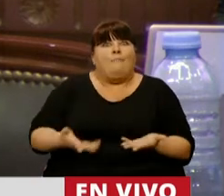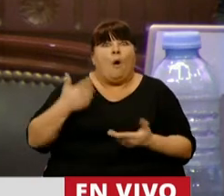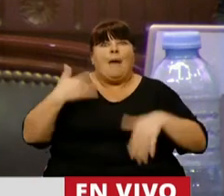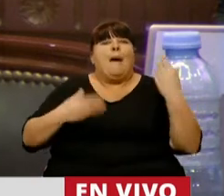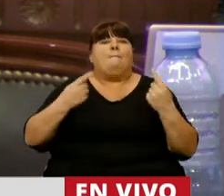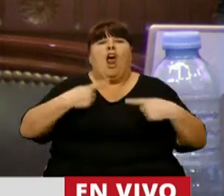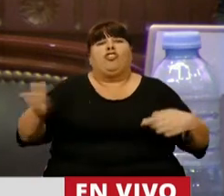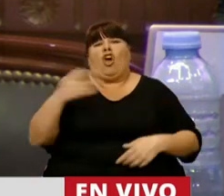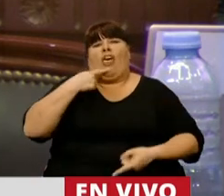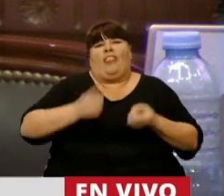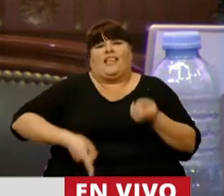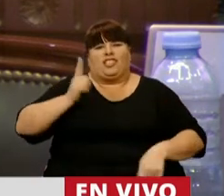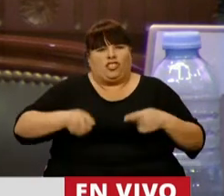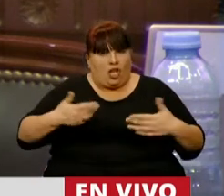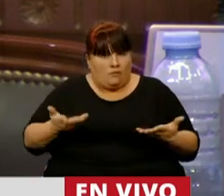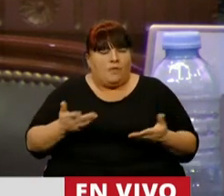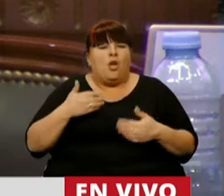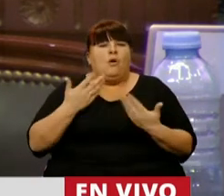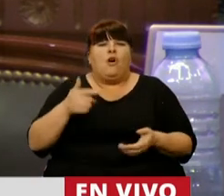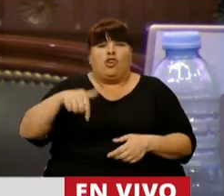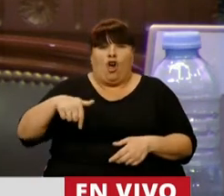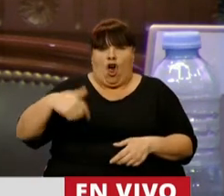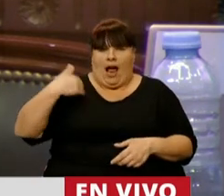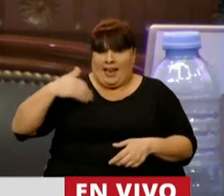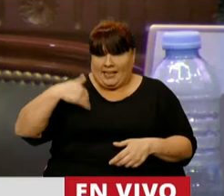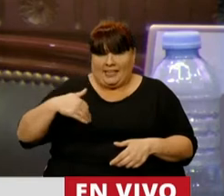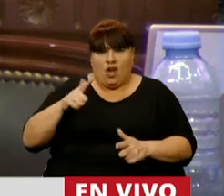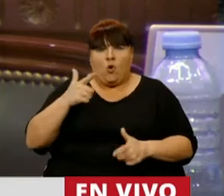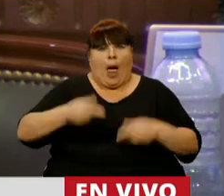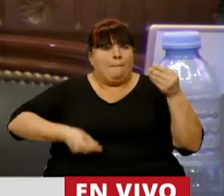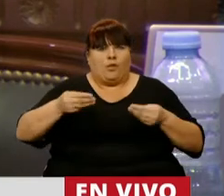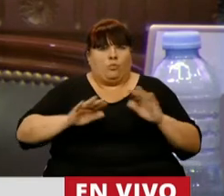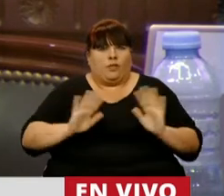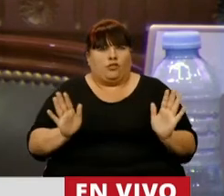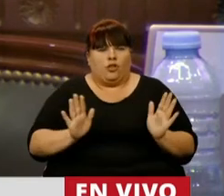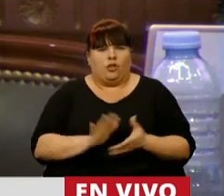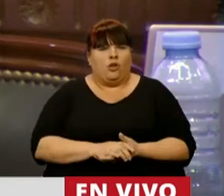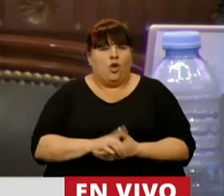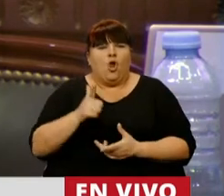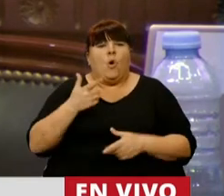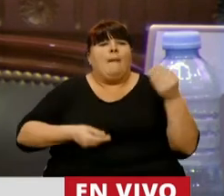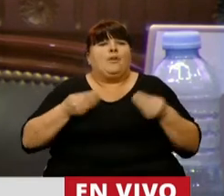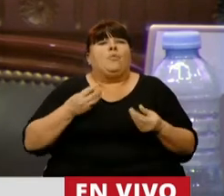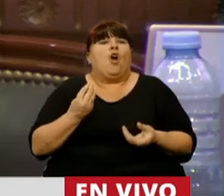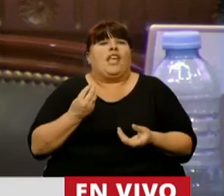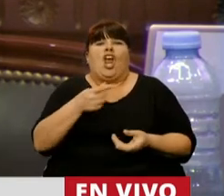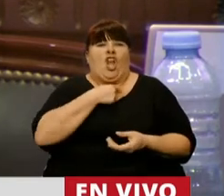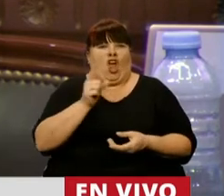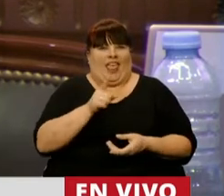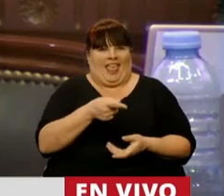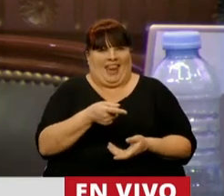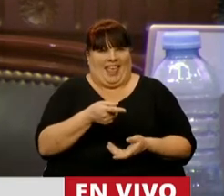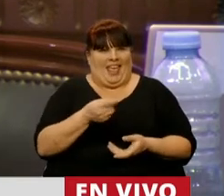para todas sus medidas. Por eso, hoy el país no tiene presupuesto. No tiene presupuesto porque no lo